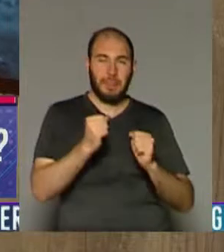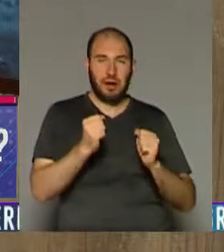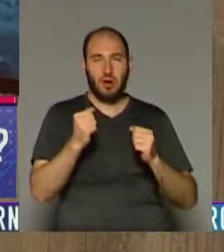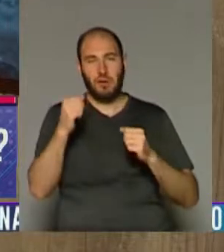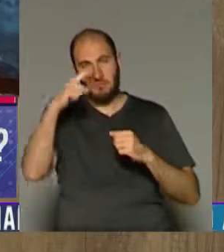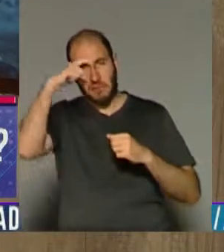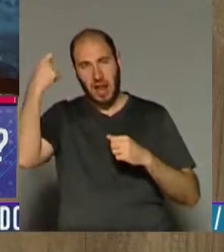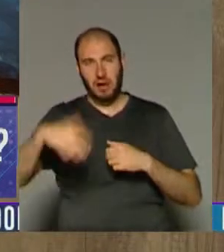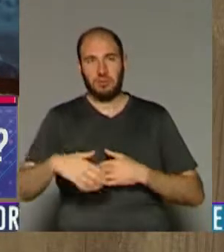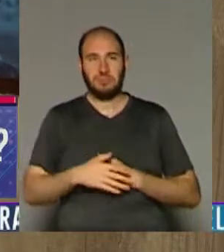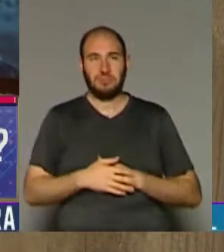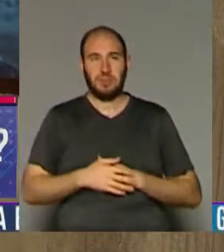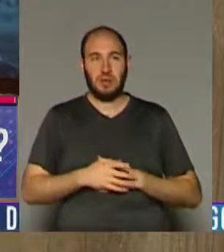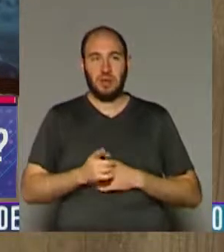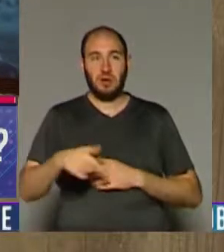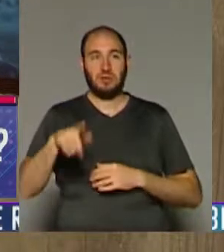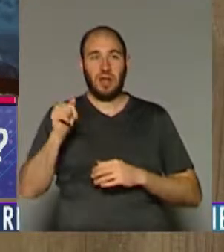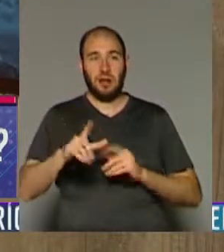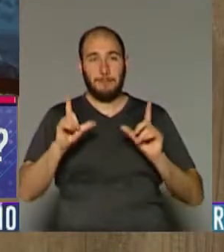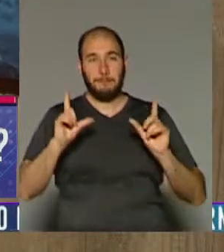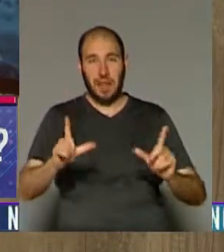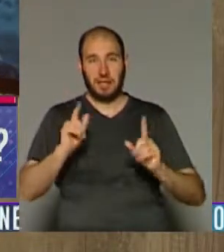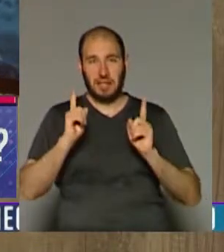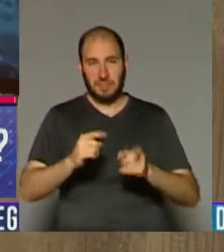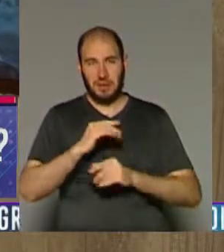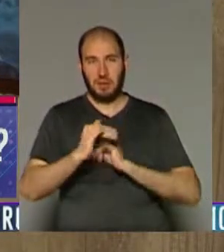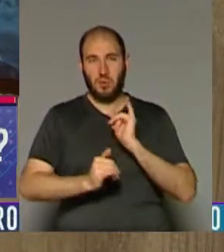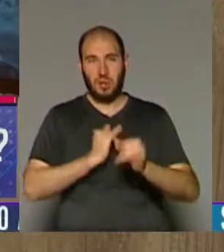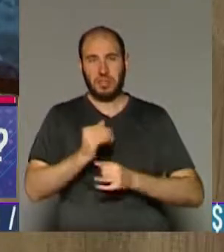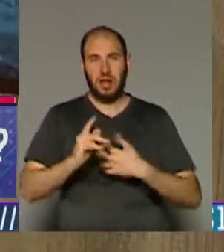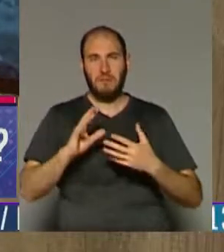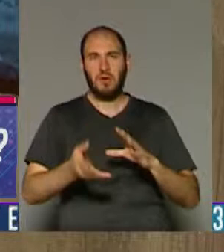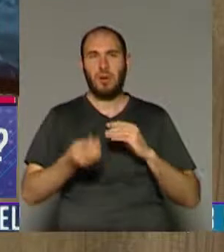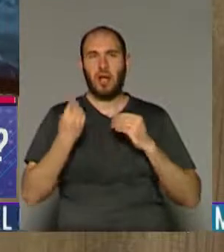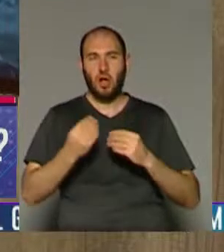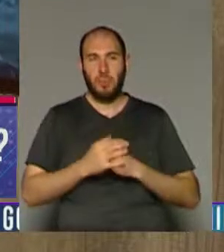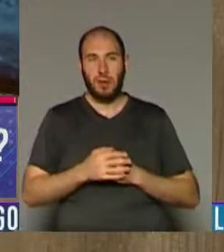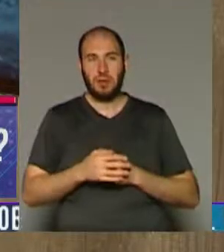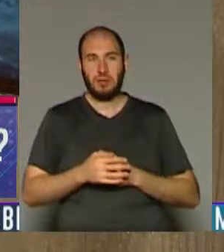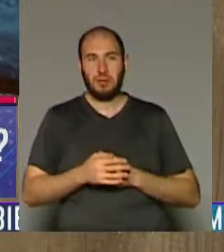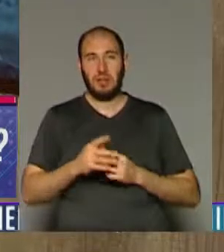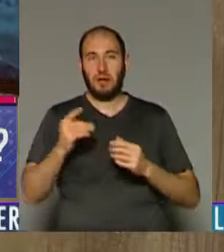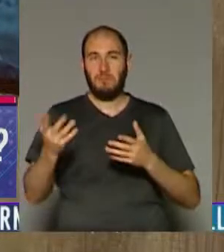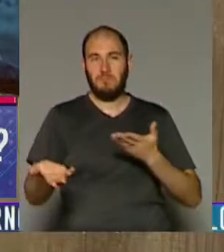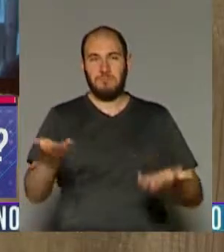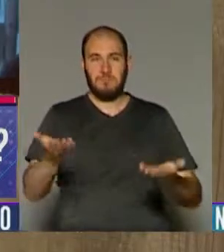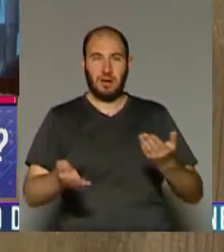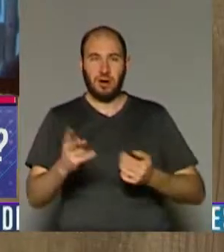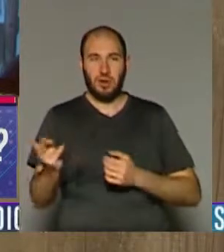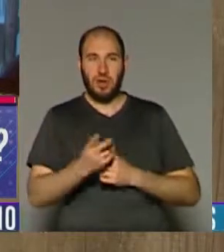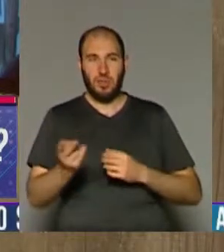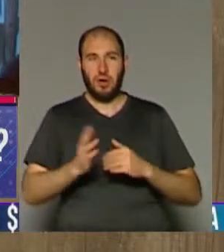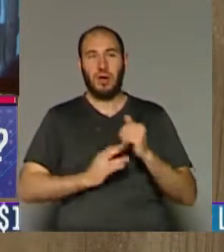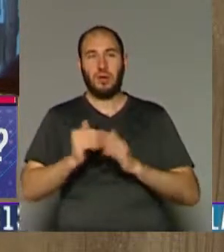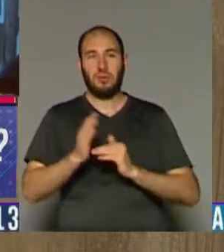y verano. Nosotros por eso tenemos algunas plaquitas también acá para comentar de cómo son un estilo y cómo es el otro a la hora